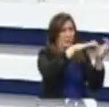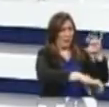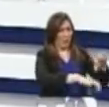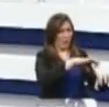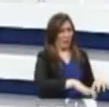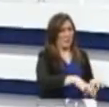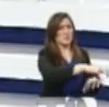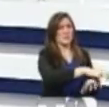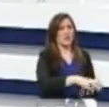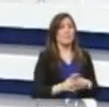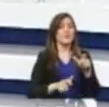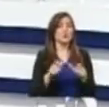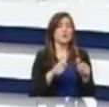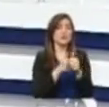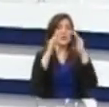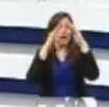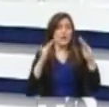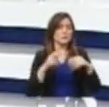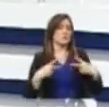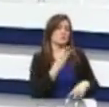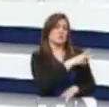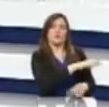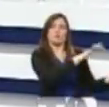su retiro para evitar olores insoportables.